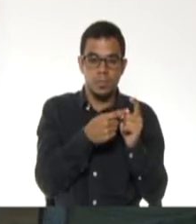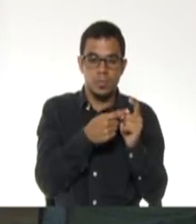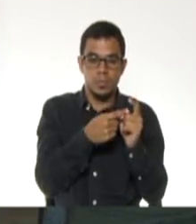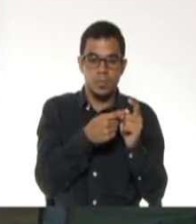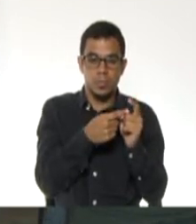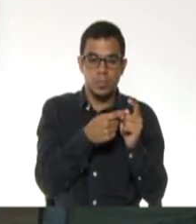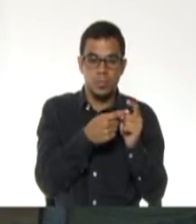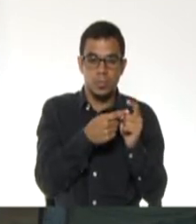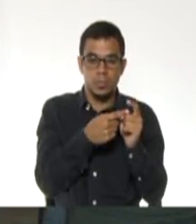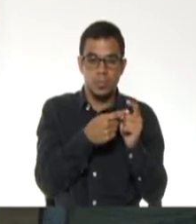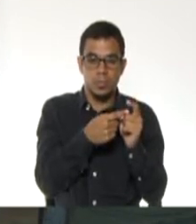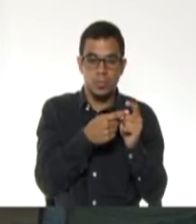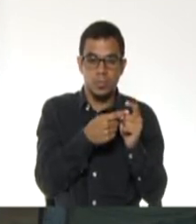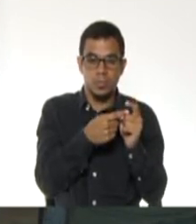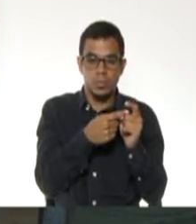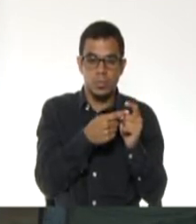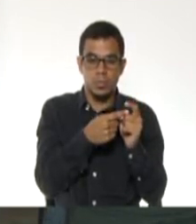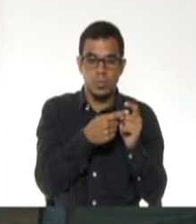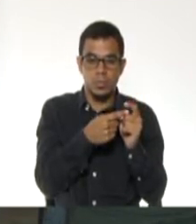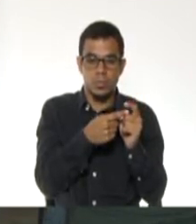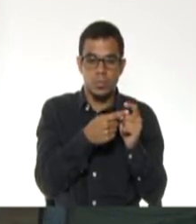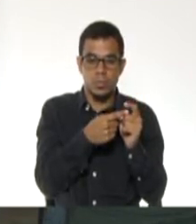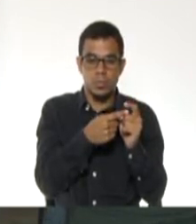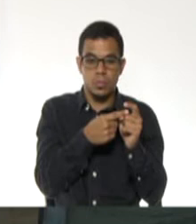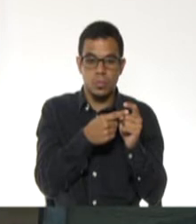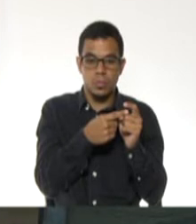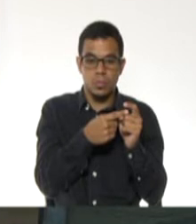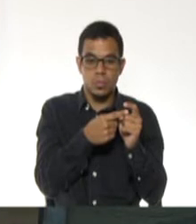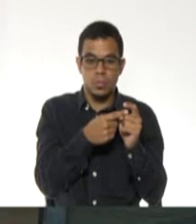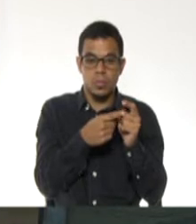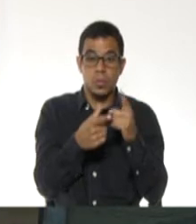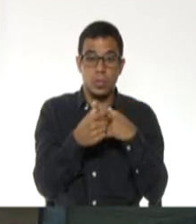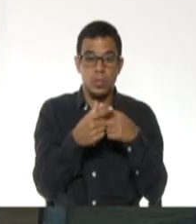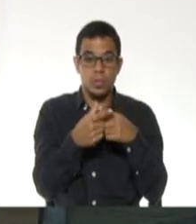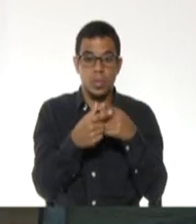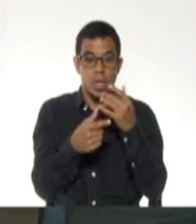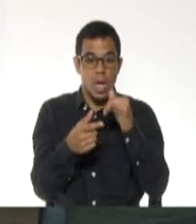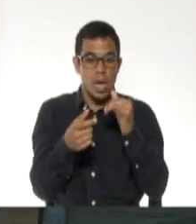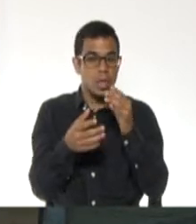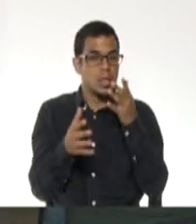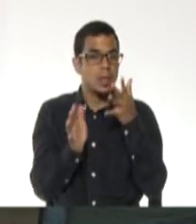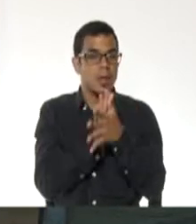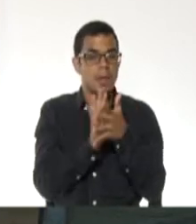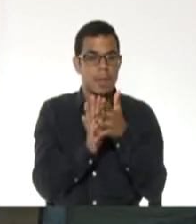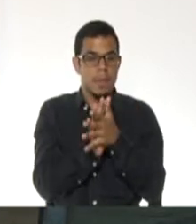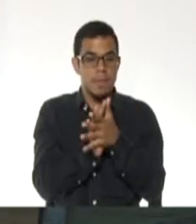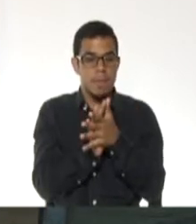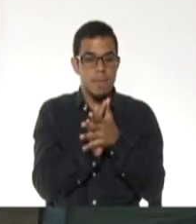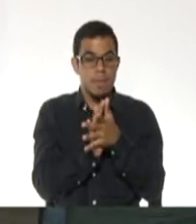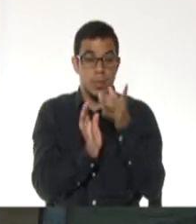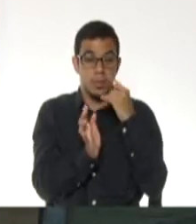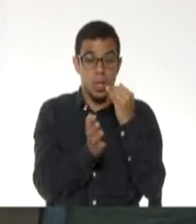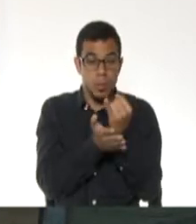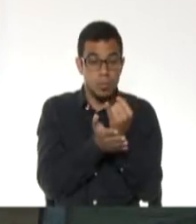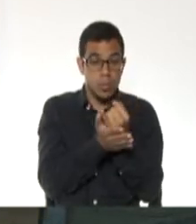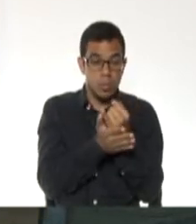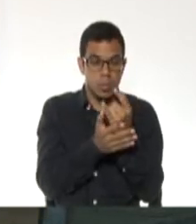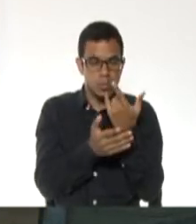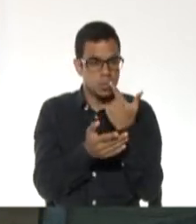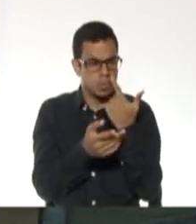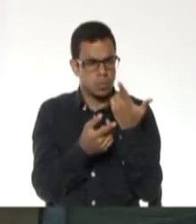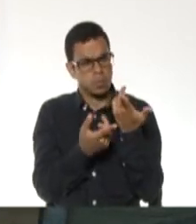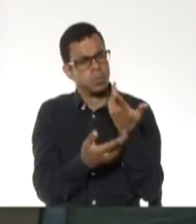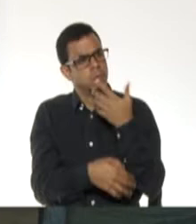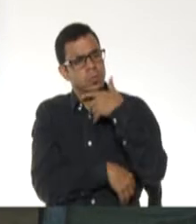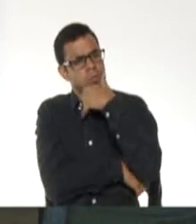¿Nada? Nada. Algo pasa, ¿qué me está diciendo? Esta prueba del conductor, algo me está diciendo